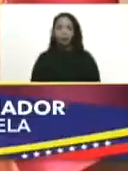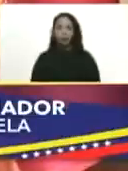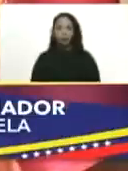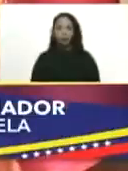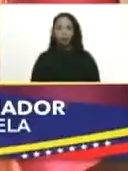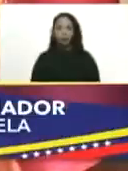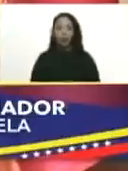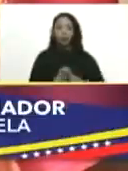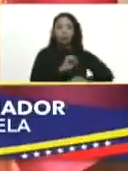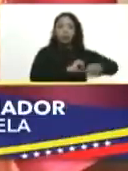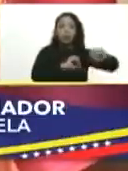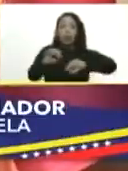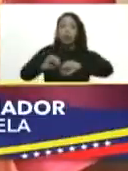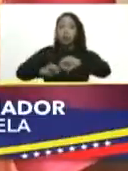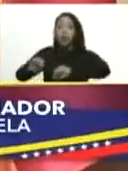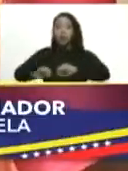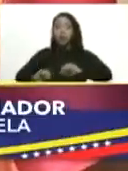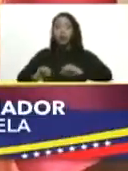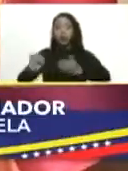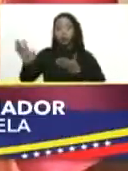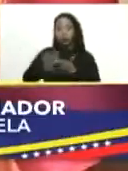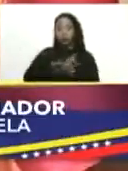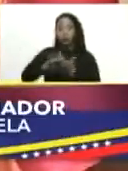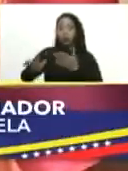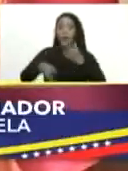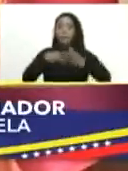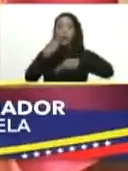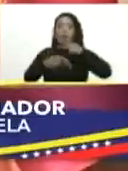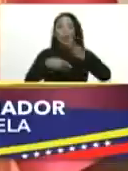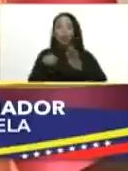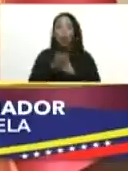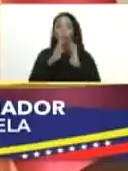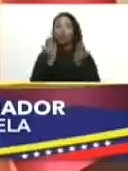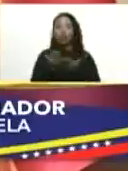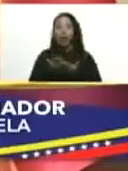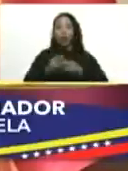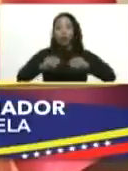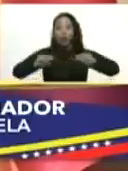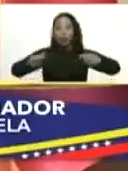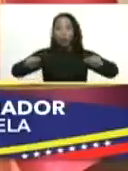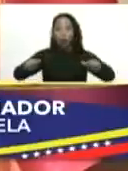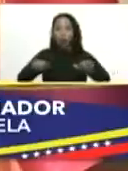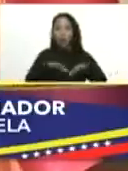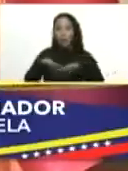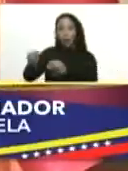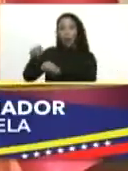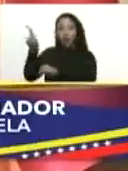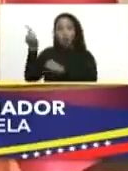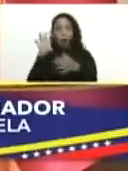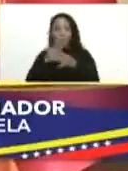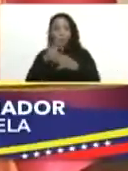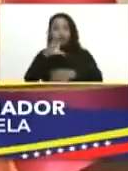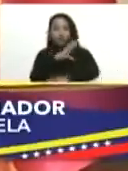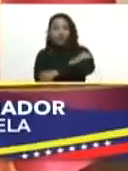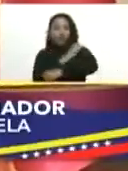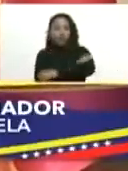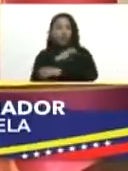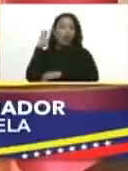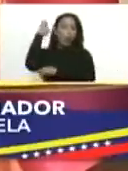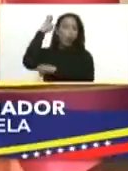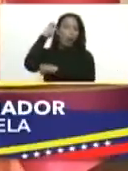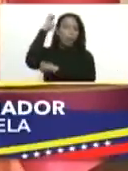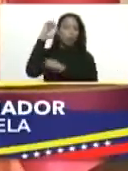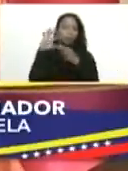de los movimientos en el tablero geopolítico del imperialismo y de sus aliados europeos.